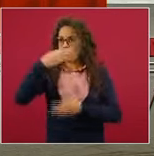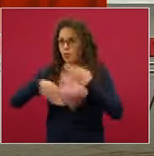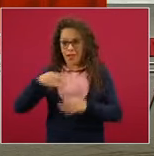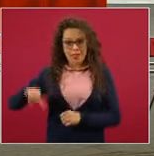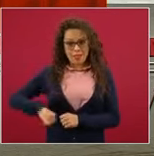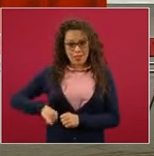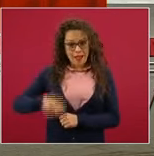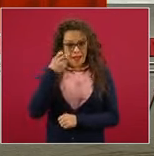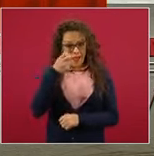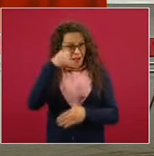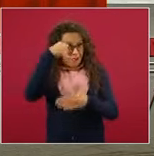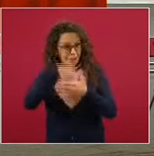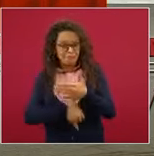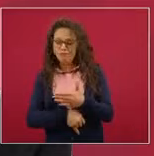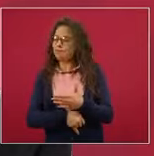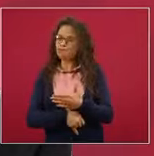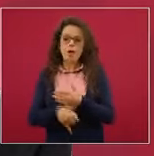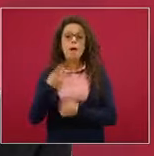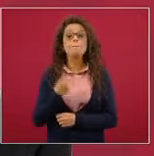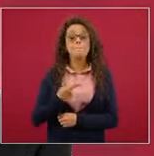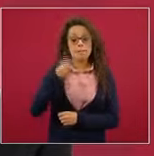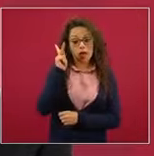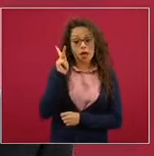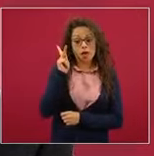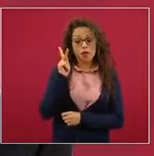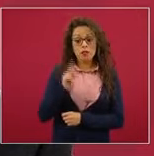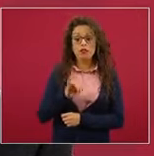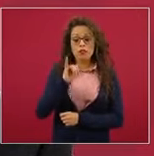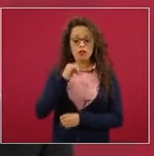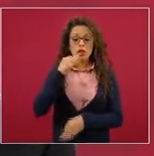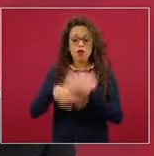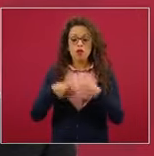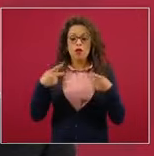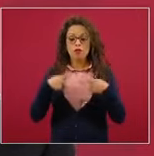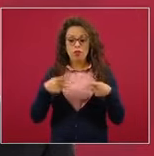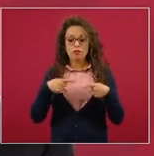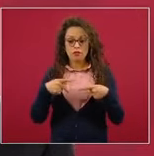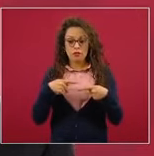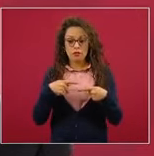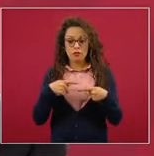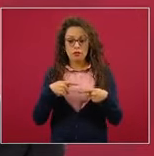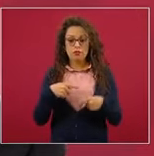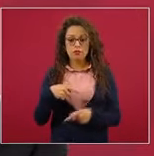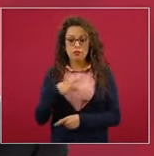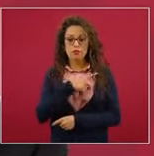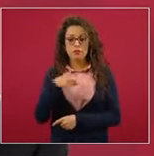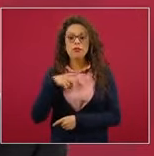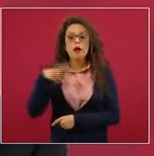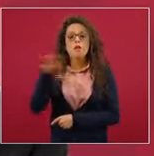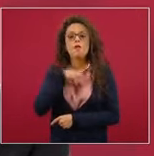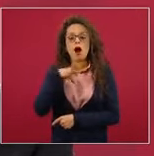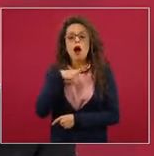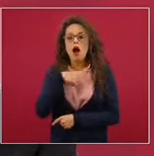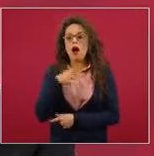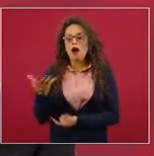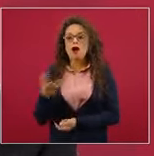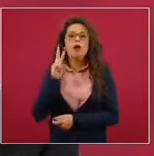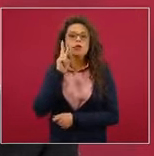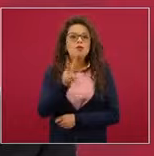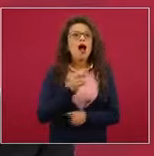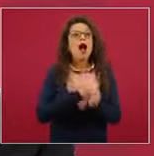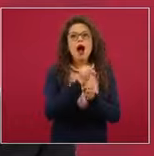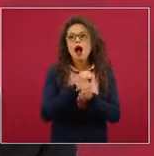detalles, pero sí es deseable que todo el mundo tenga la posibilidad de explorar cómo se hacen